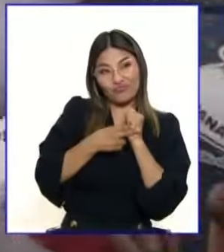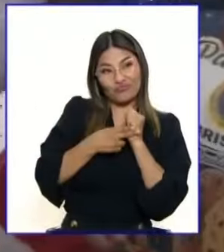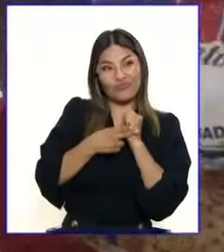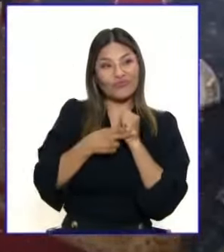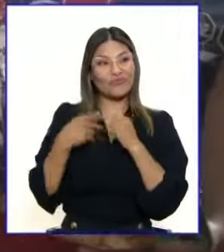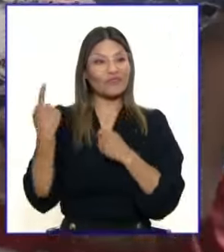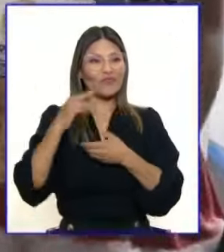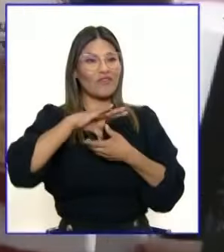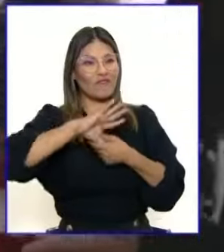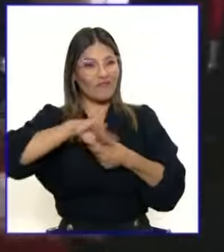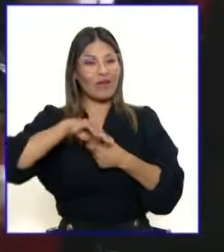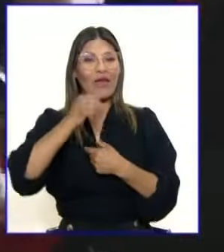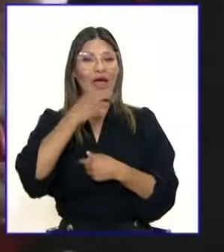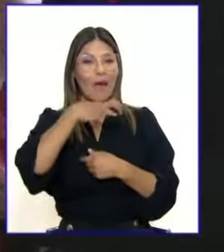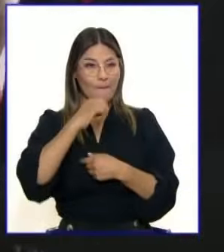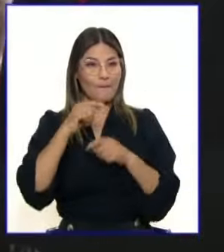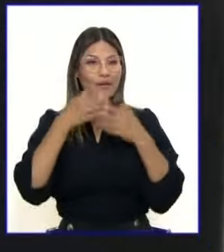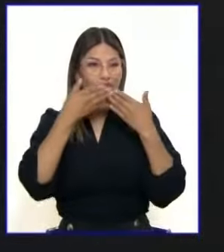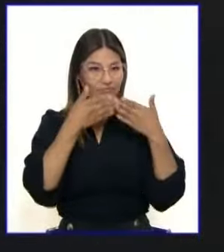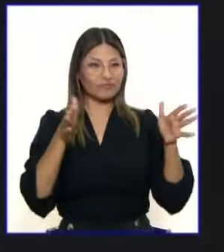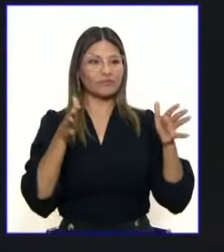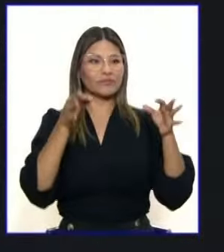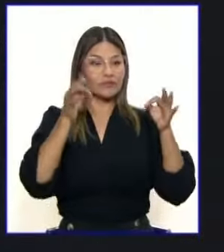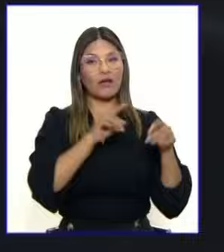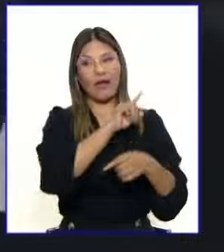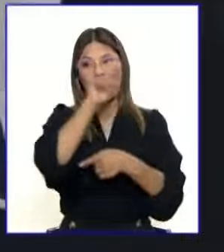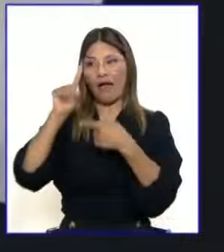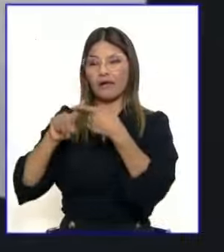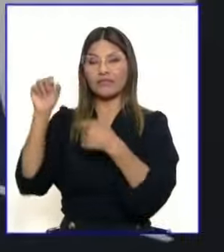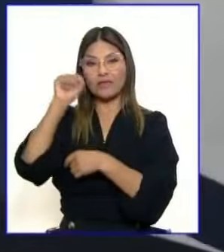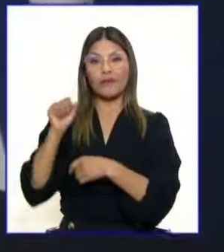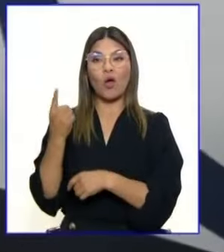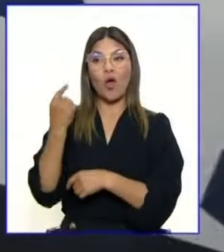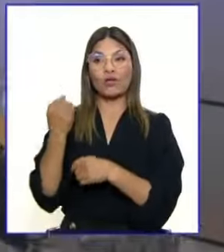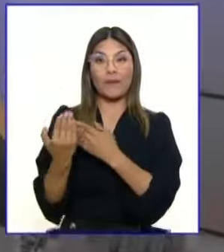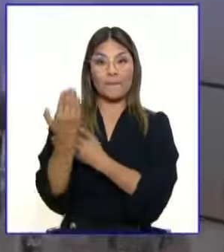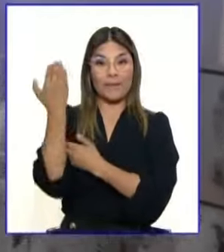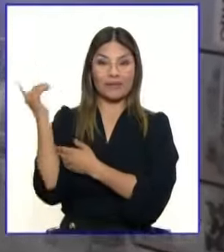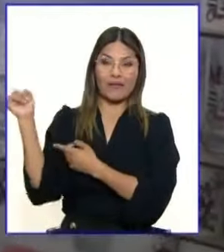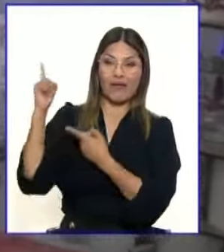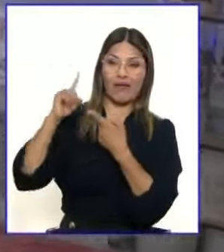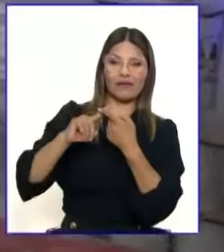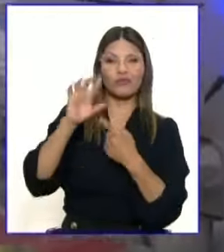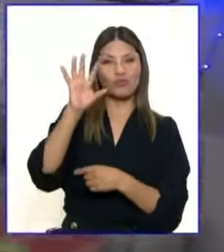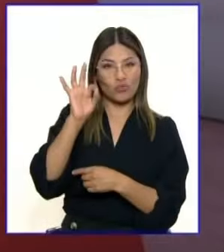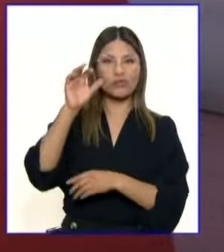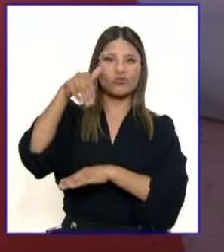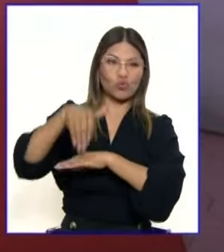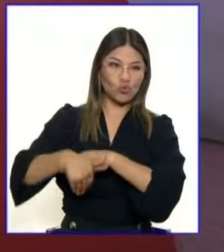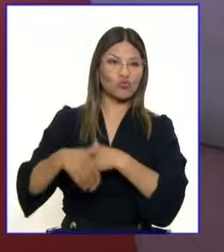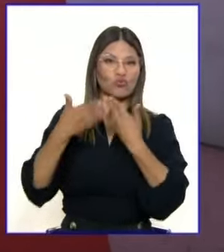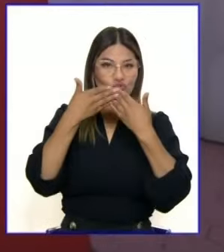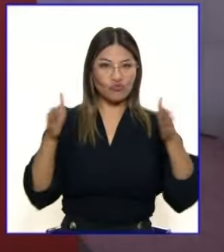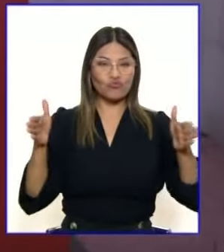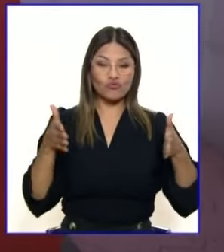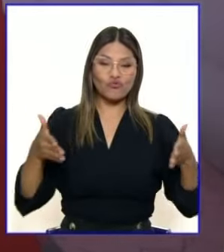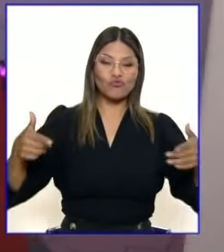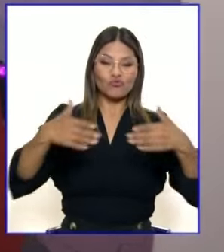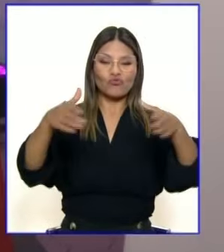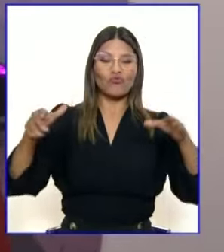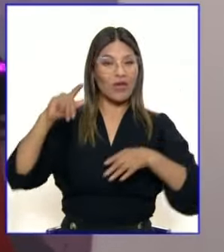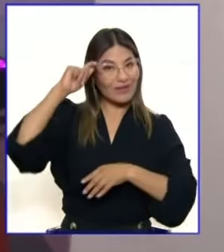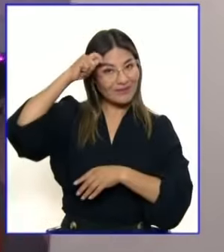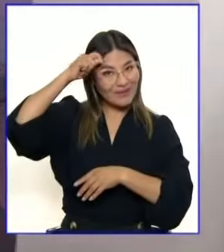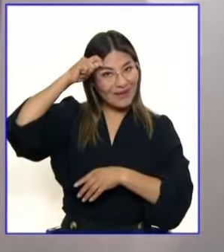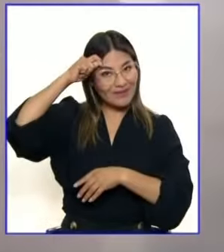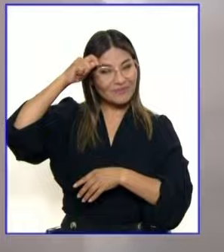APEC Ciudadano abrirá sus puertas para todo el público hasta este sábado desde las 11 de la mañana hasta las 9 de la noche en el Puricultorio Pérez